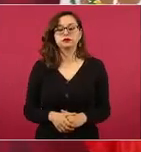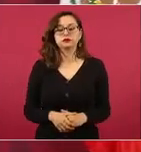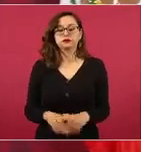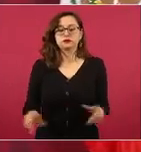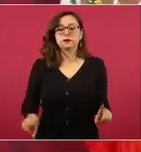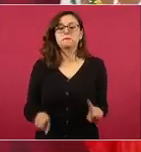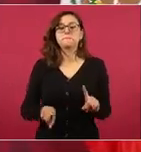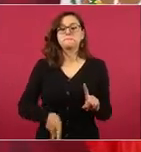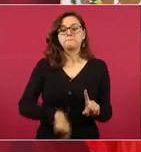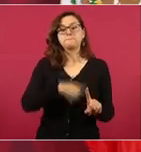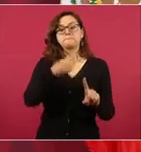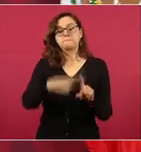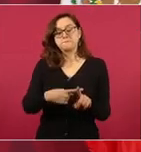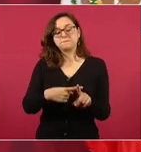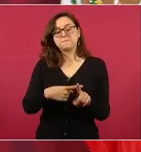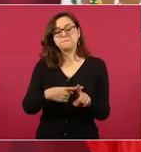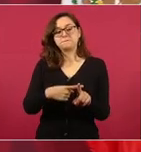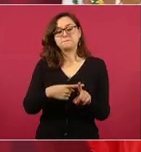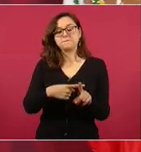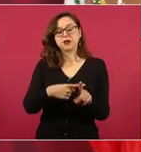la planta de